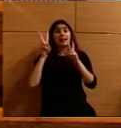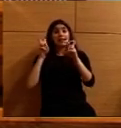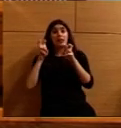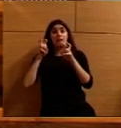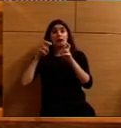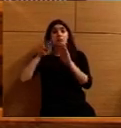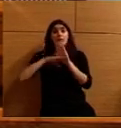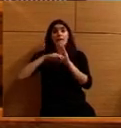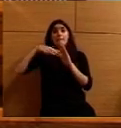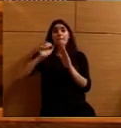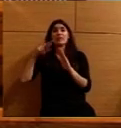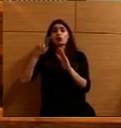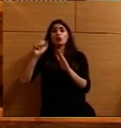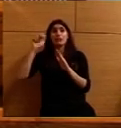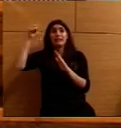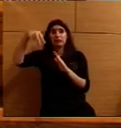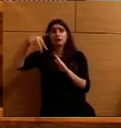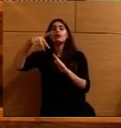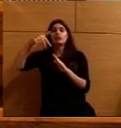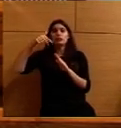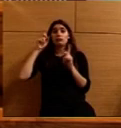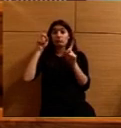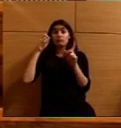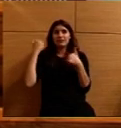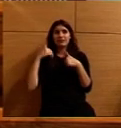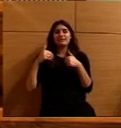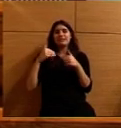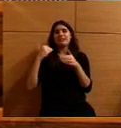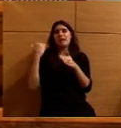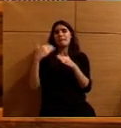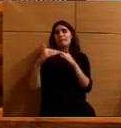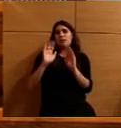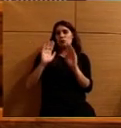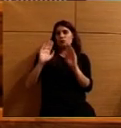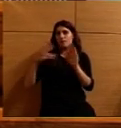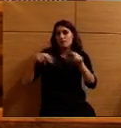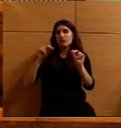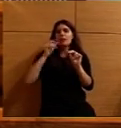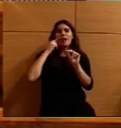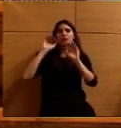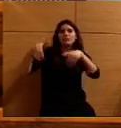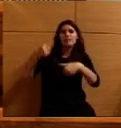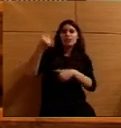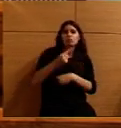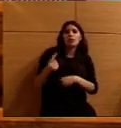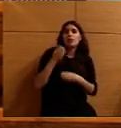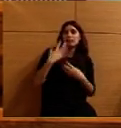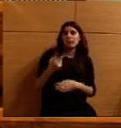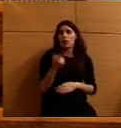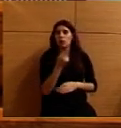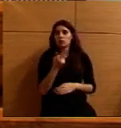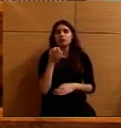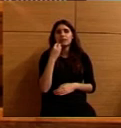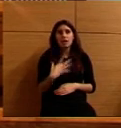al programa Mentoring, que ya ha terminado el periodo de recepción de solicitudes, ver la acogida que ha tenido el programa